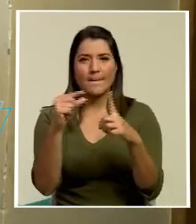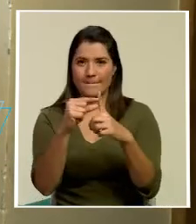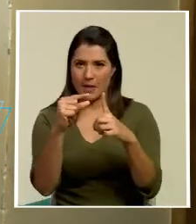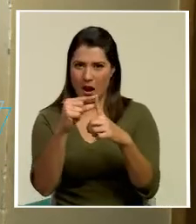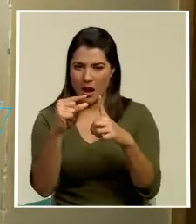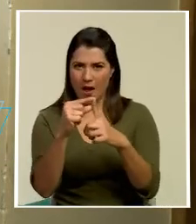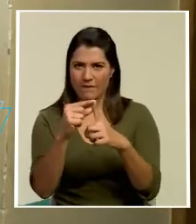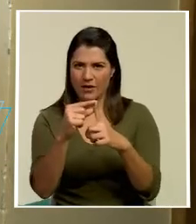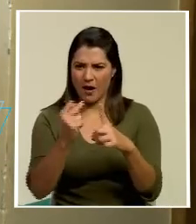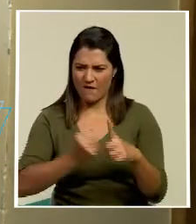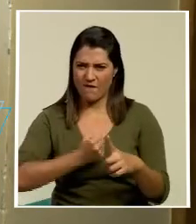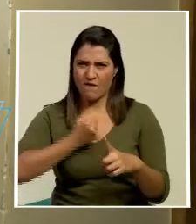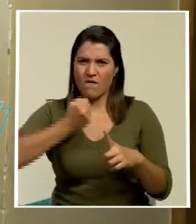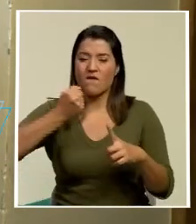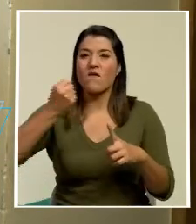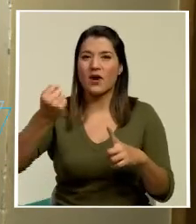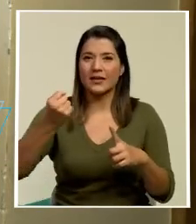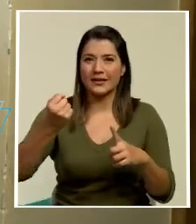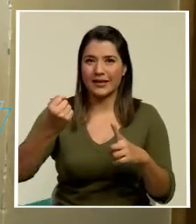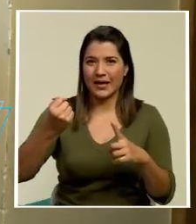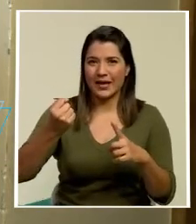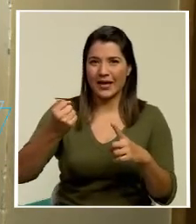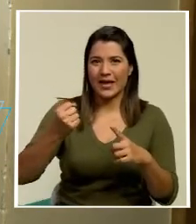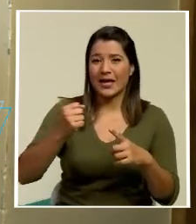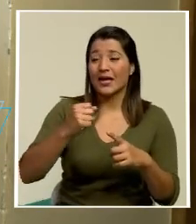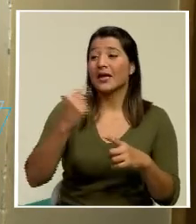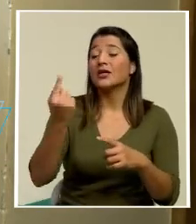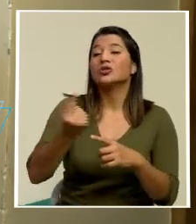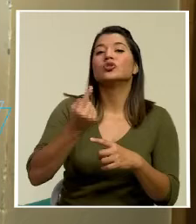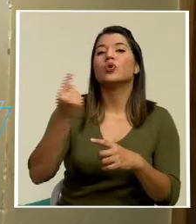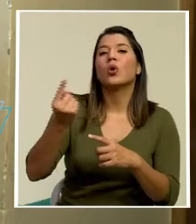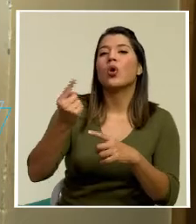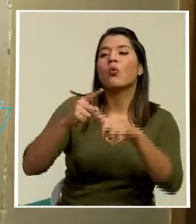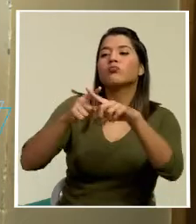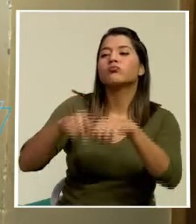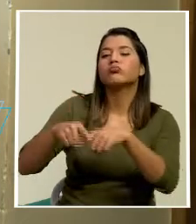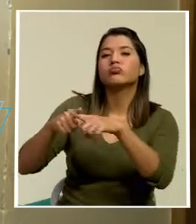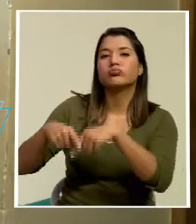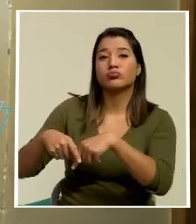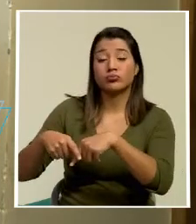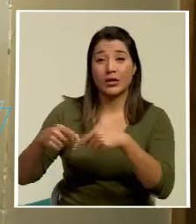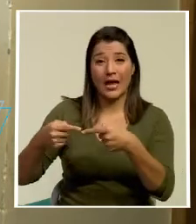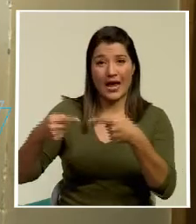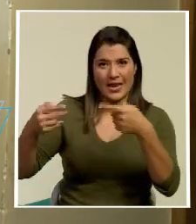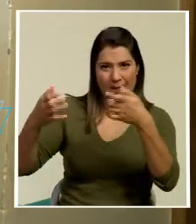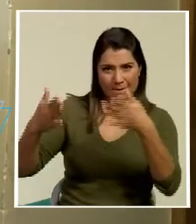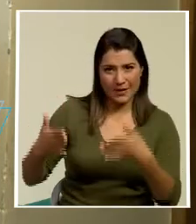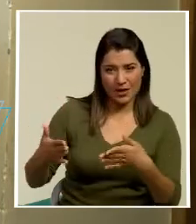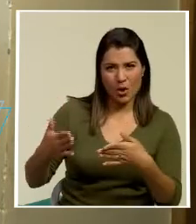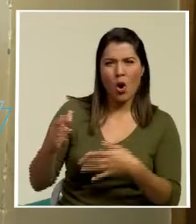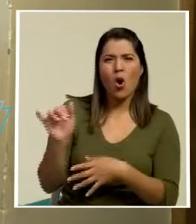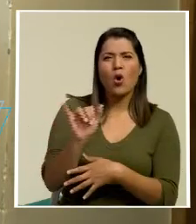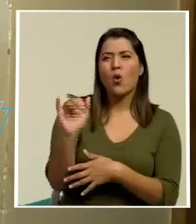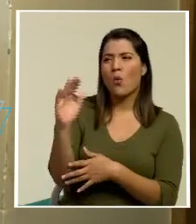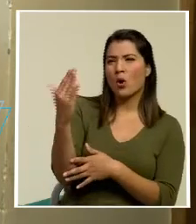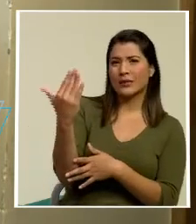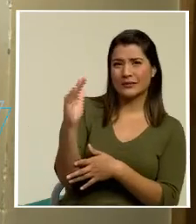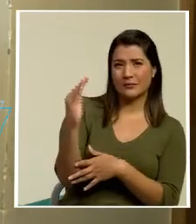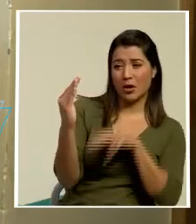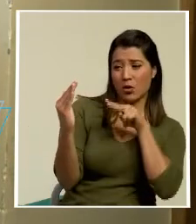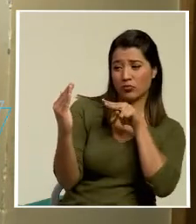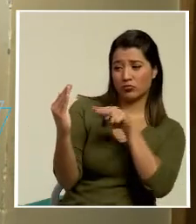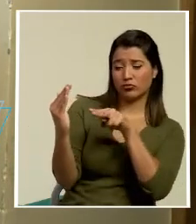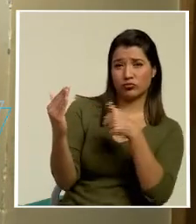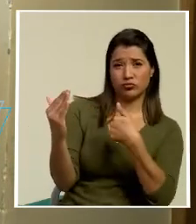solo nombrarse y a la vez ciñe un espejo donde uno se vea en el otro y el otro se vea en